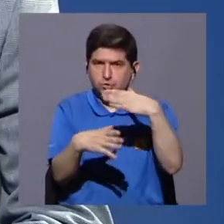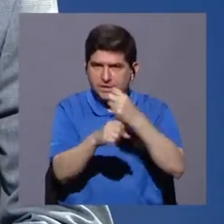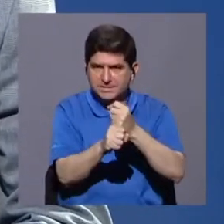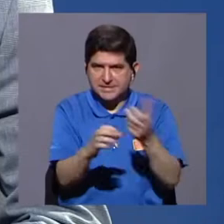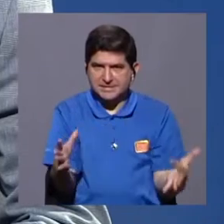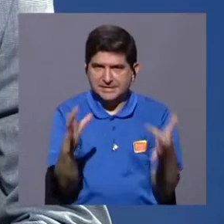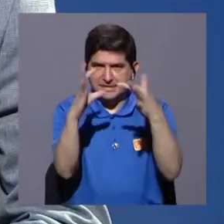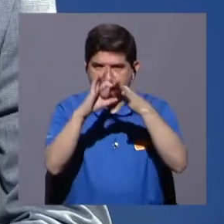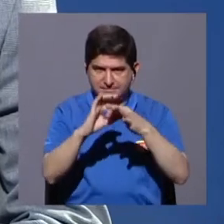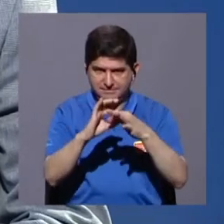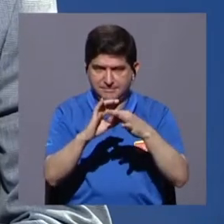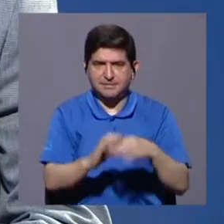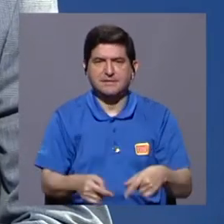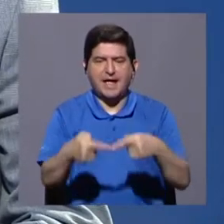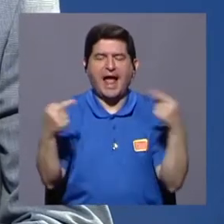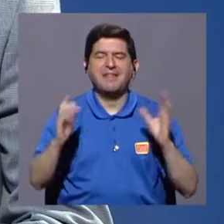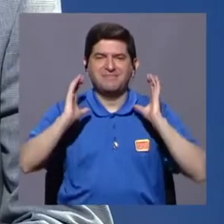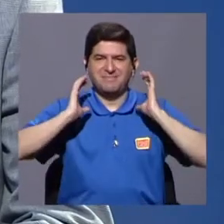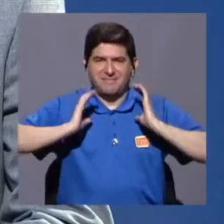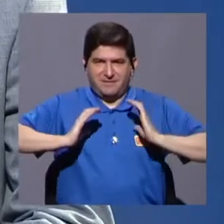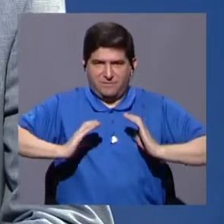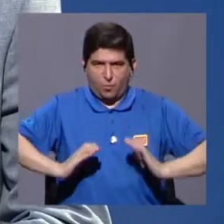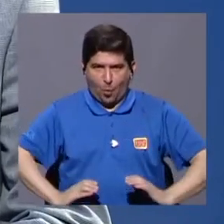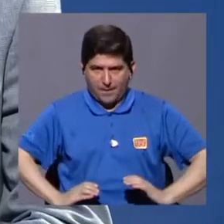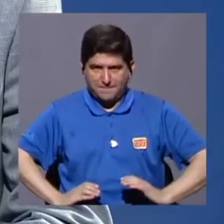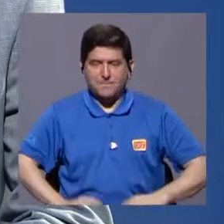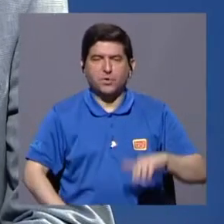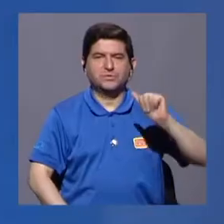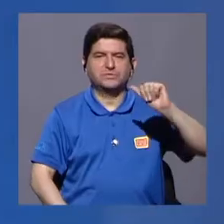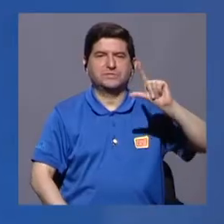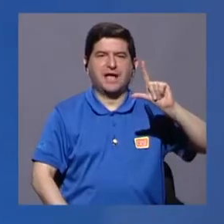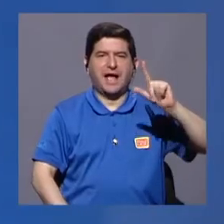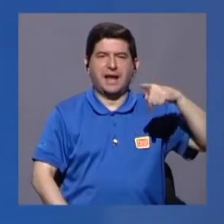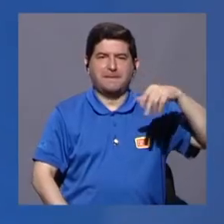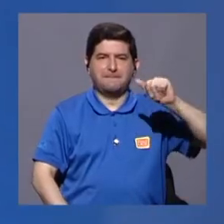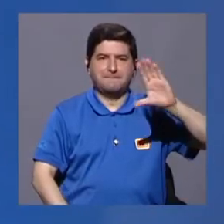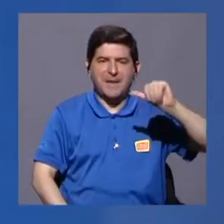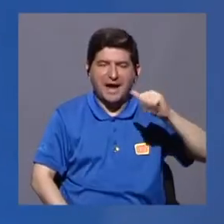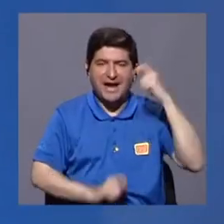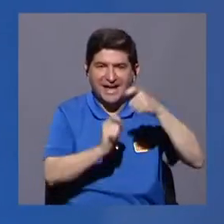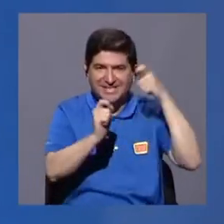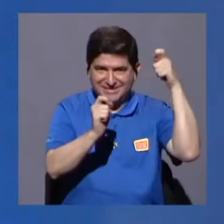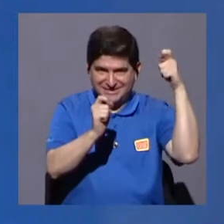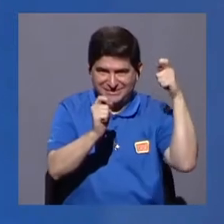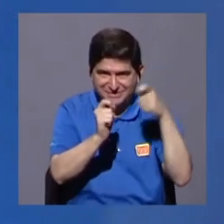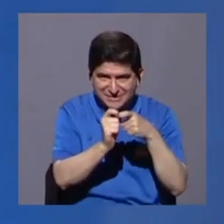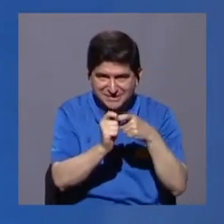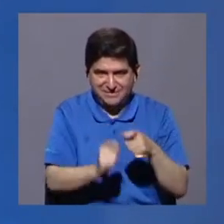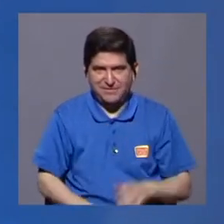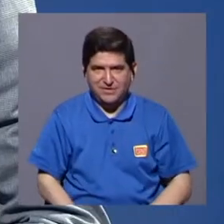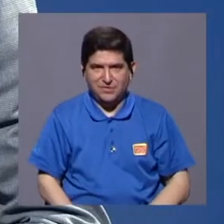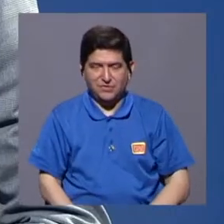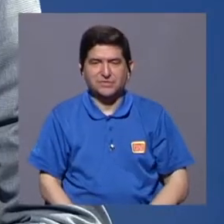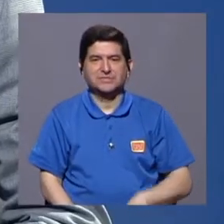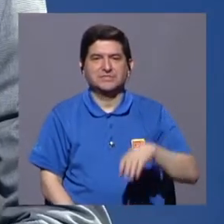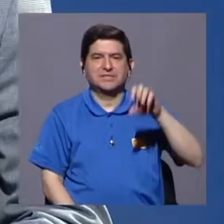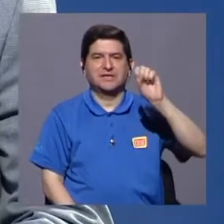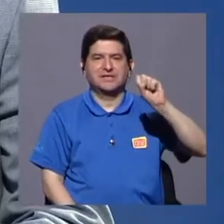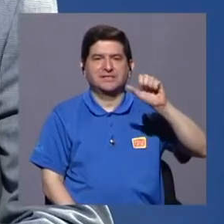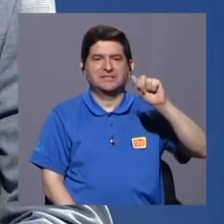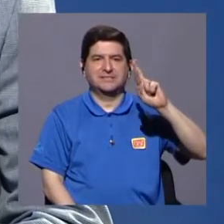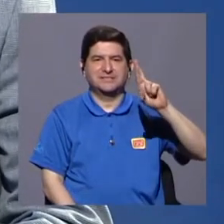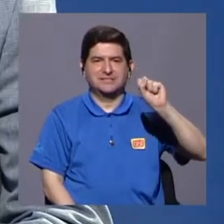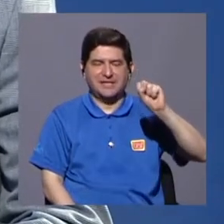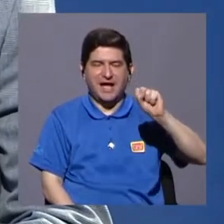respecto a anticuerpos de alpaca específicos para el sars kobe